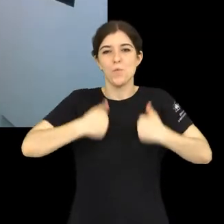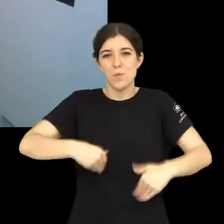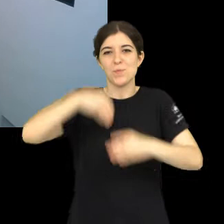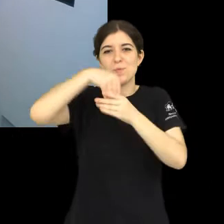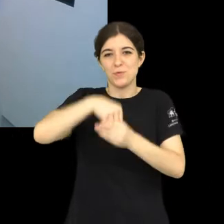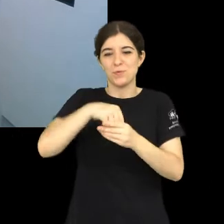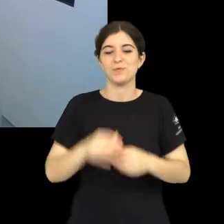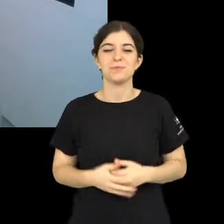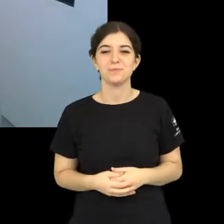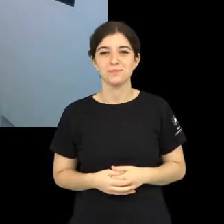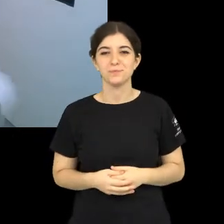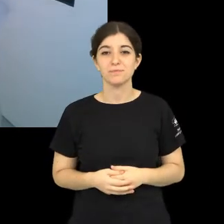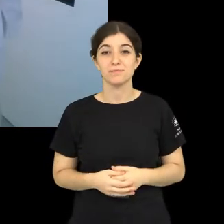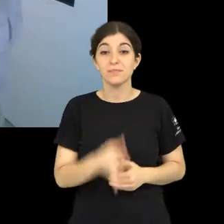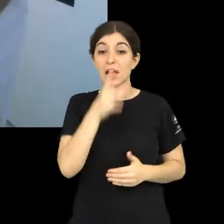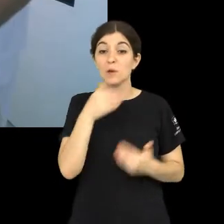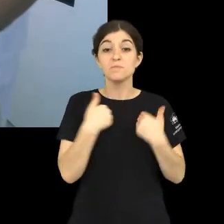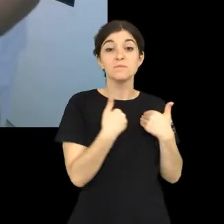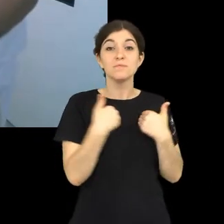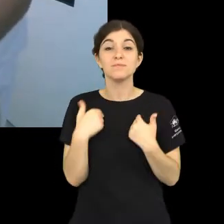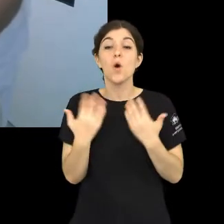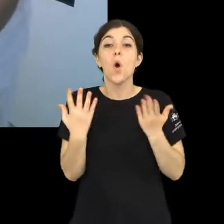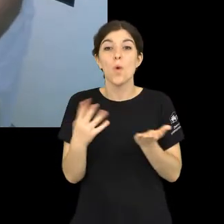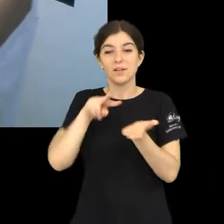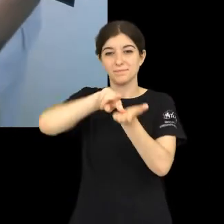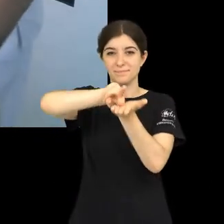Para la posición de decúbito lateral izquierdo,